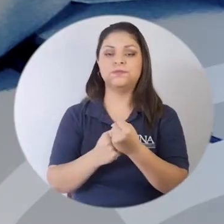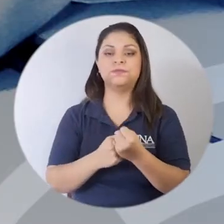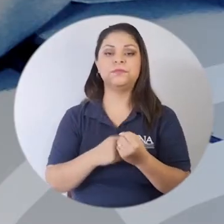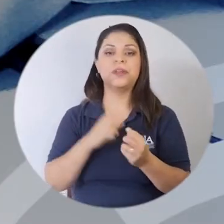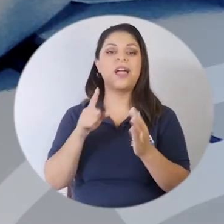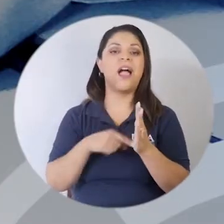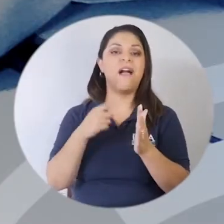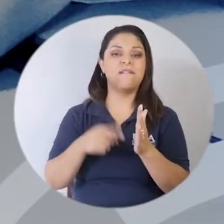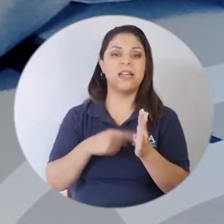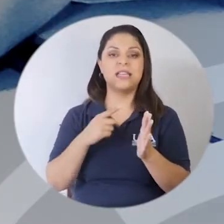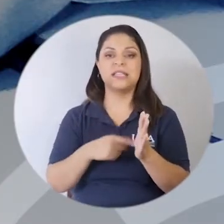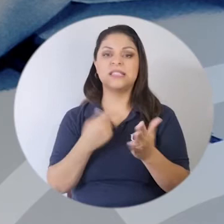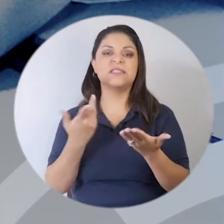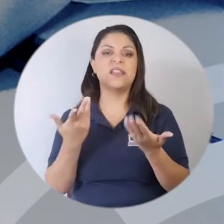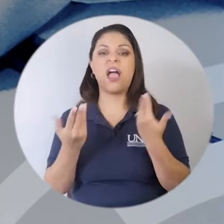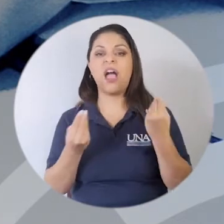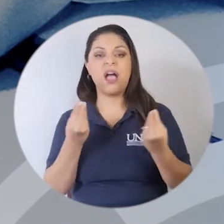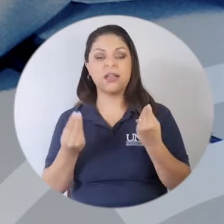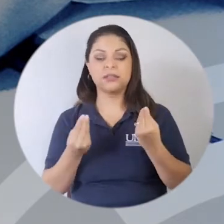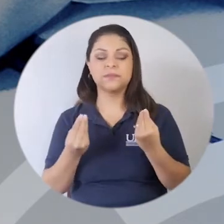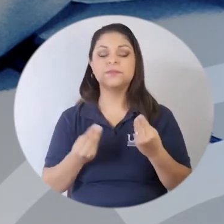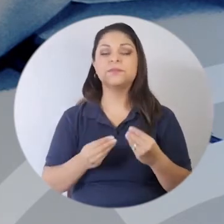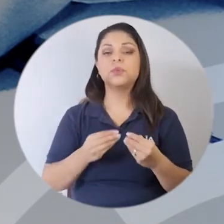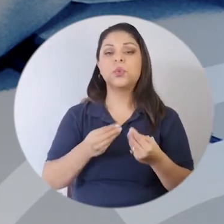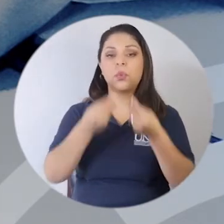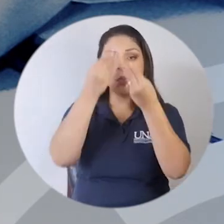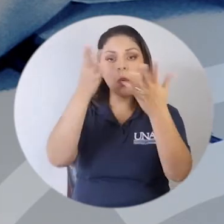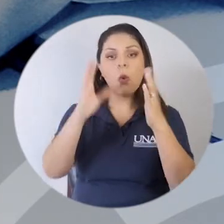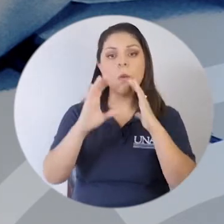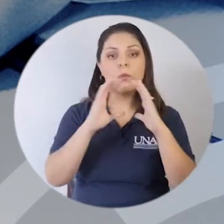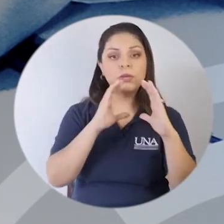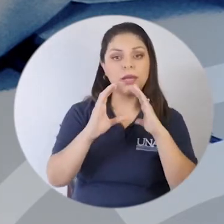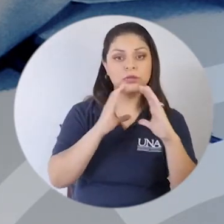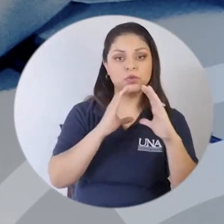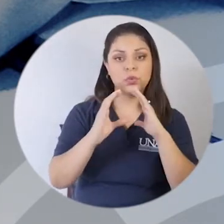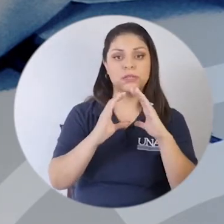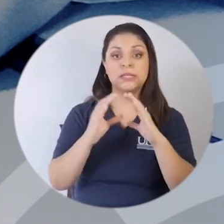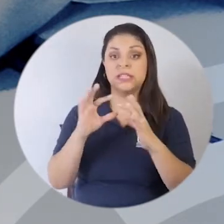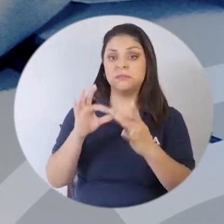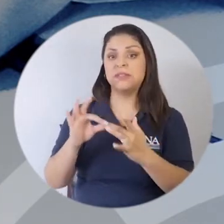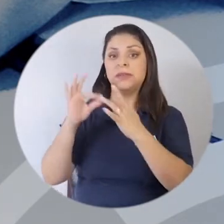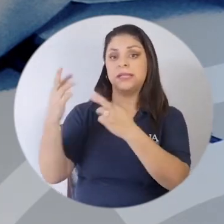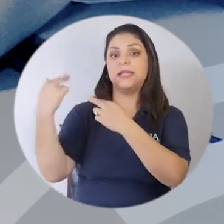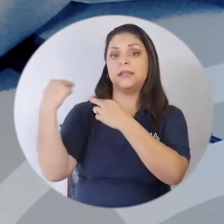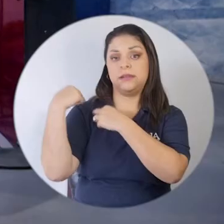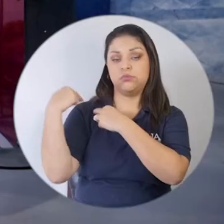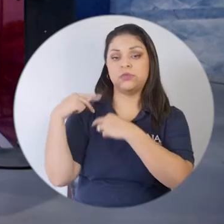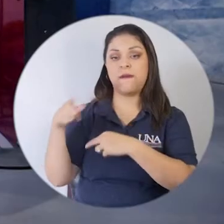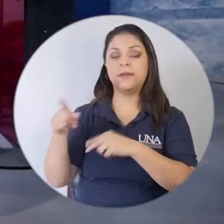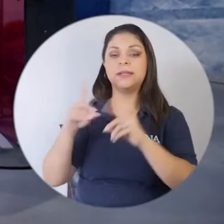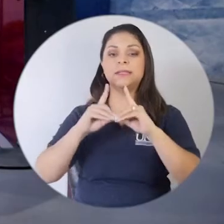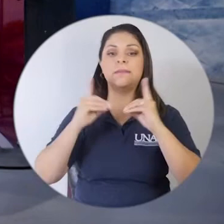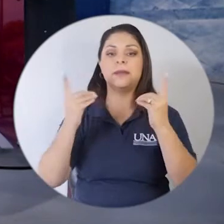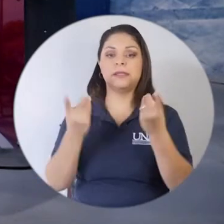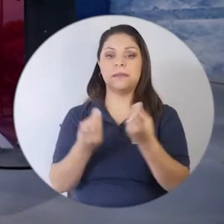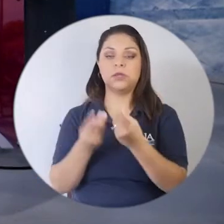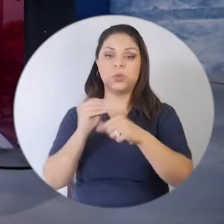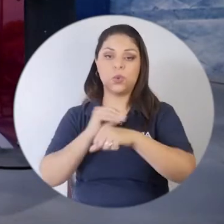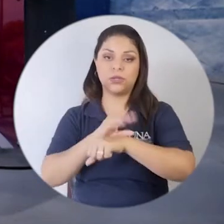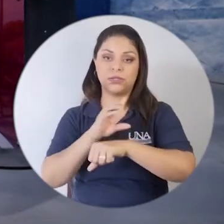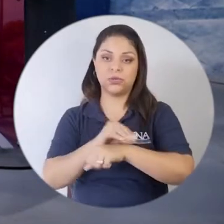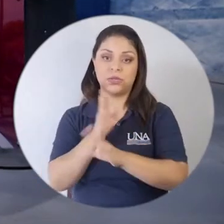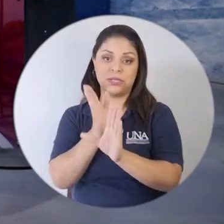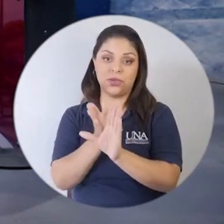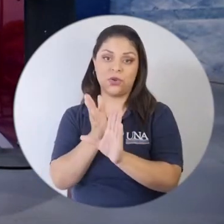En ocasiones se realizan comunicaciones, ¿verdad?, principalmente a cargo del Departamento de Orientación y Psicología, que son las